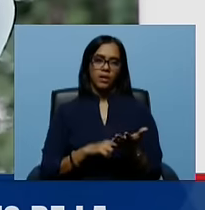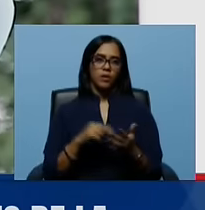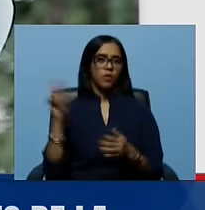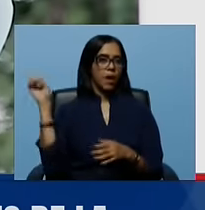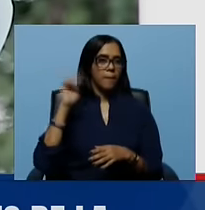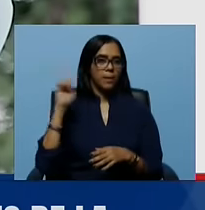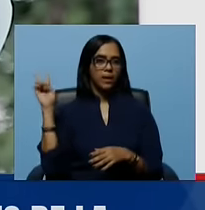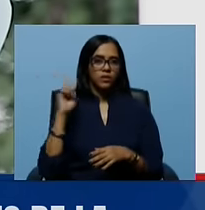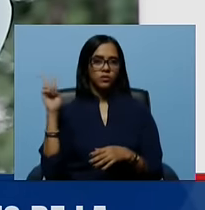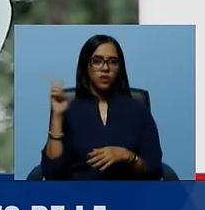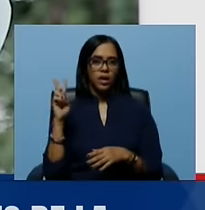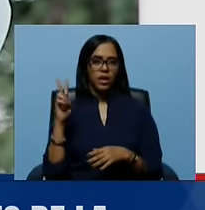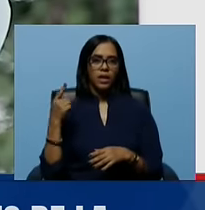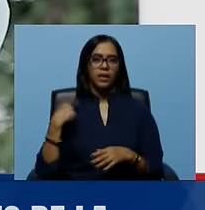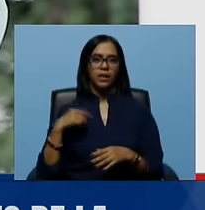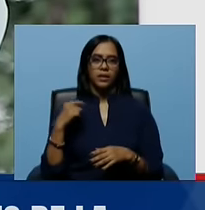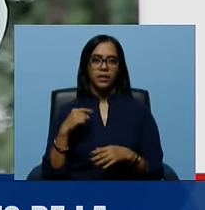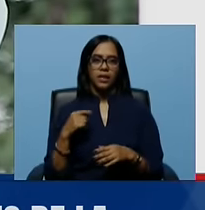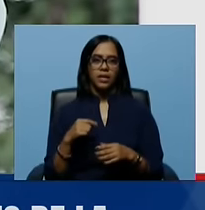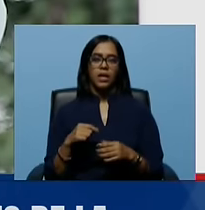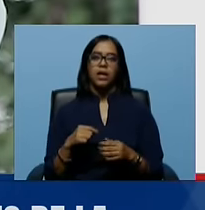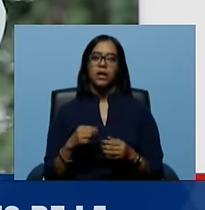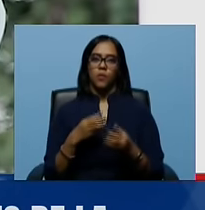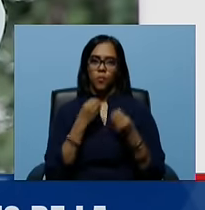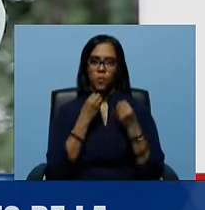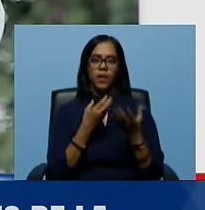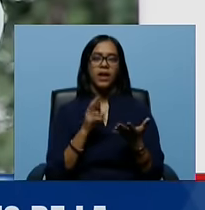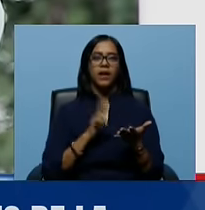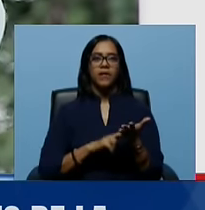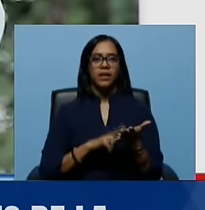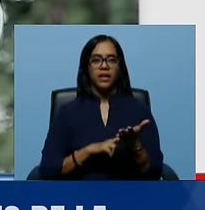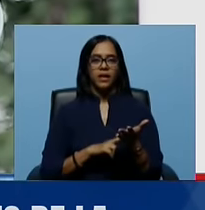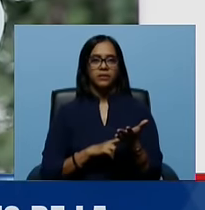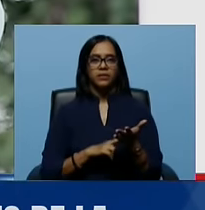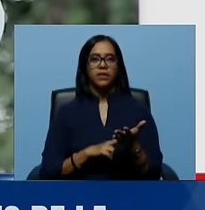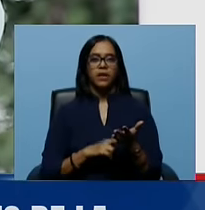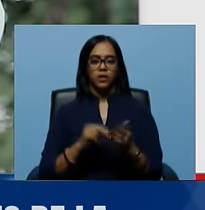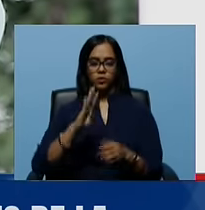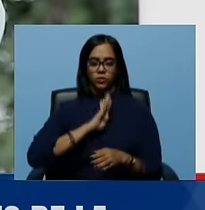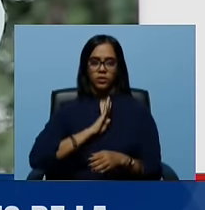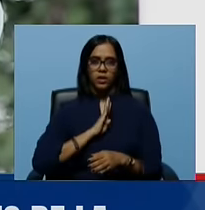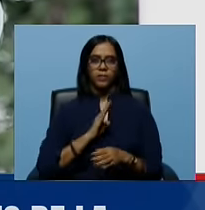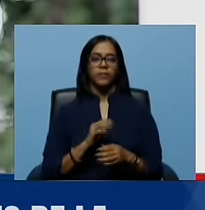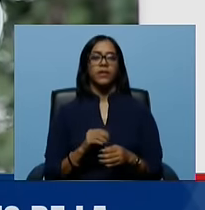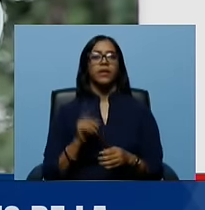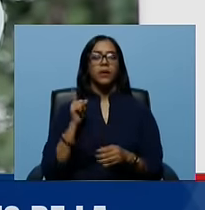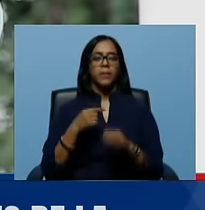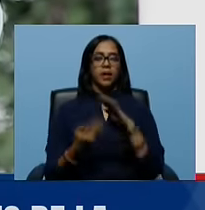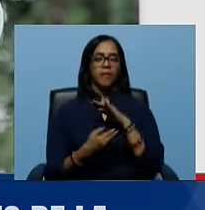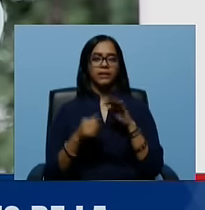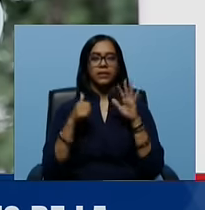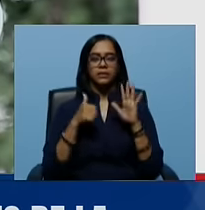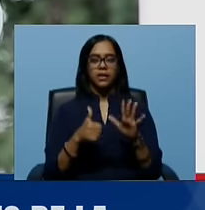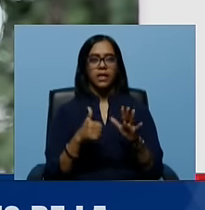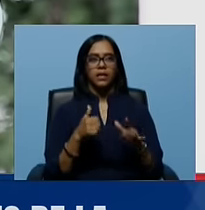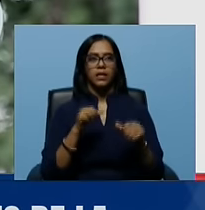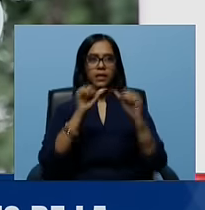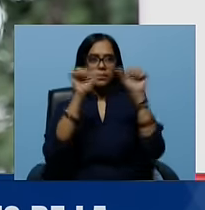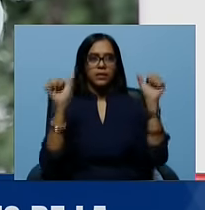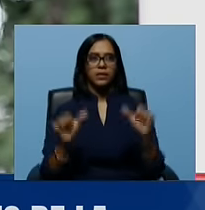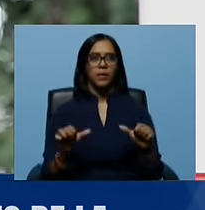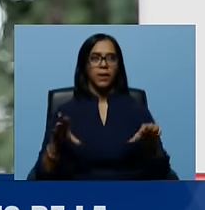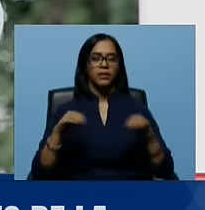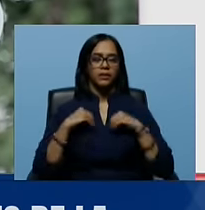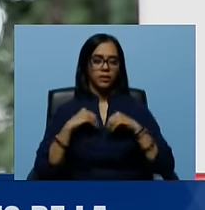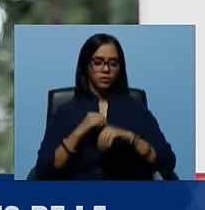Venezuela que tiene grandes verdades en su ser. También el vértice 6 de sistema de